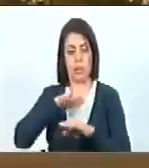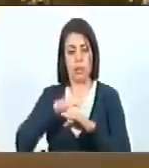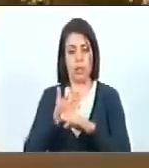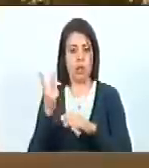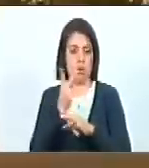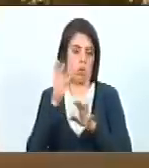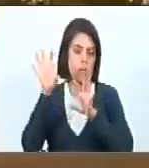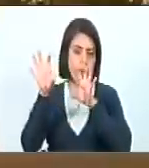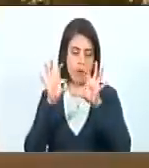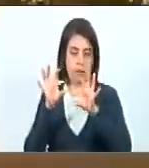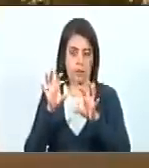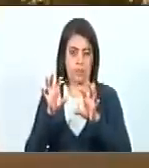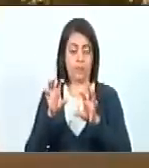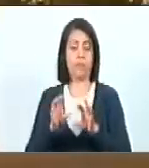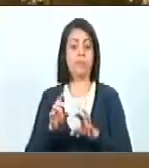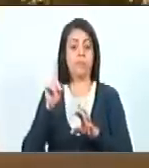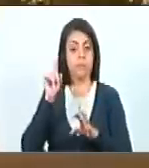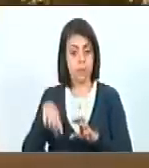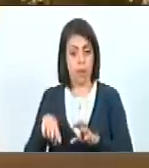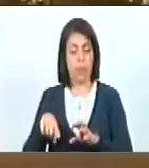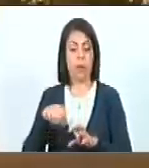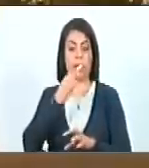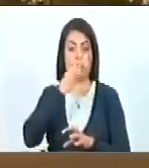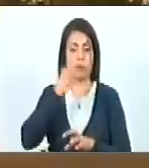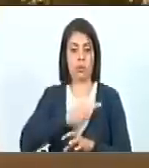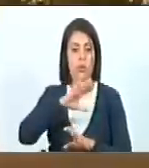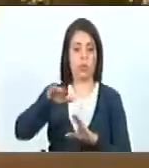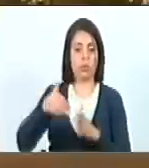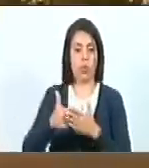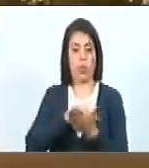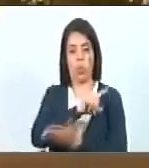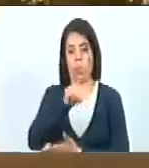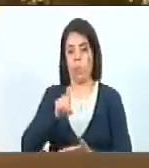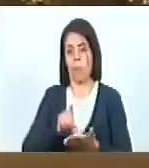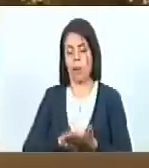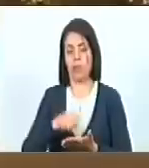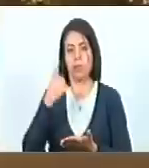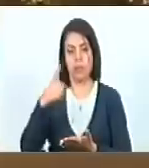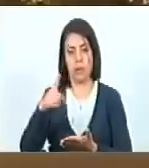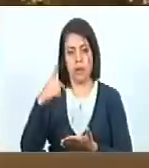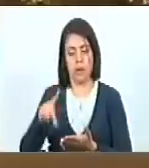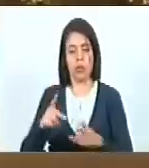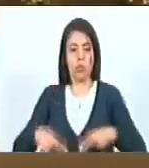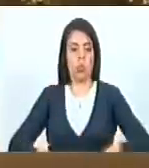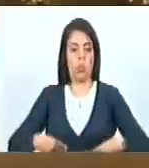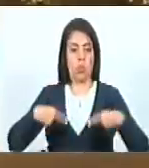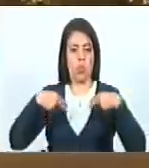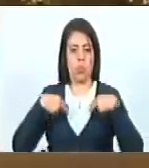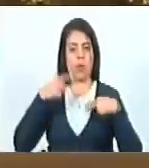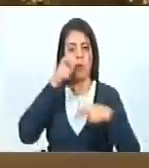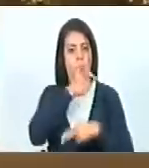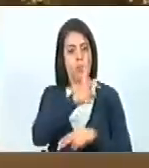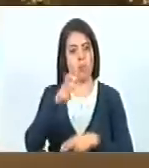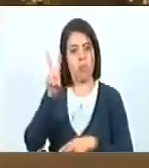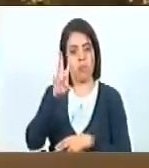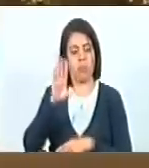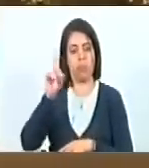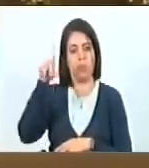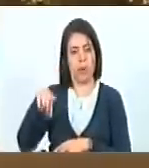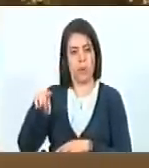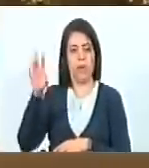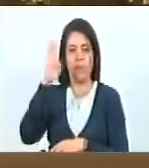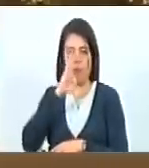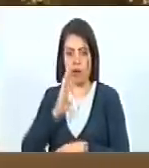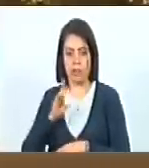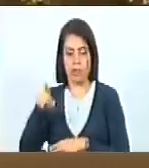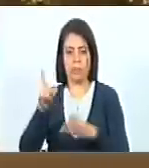entre ambas naciones, así como asegurar la plena garantía de los derechos humanos del pueblo venezolano y